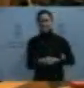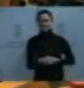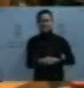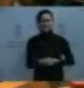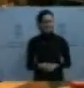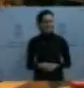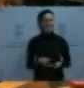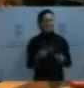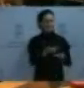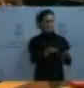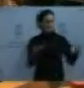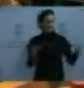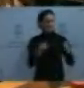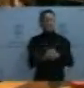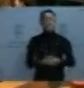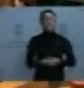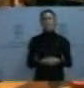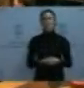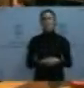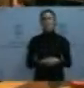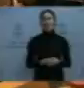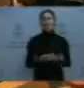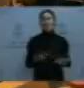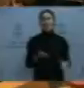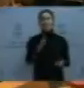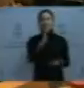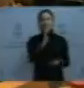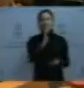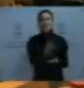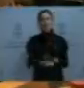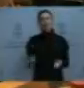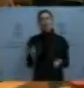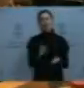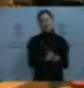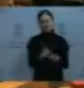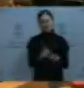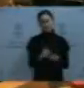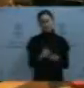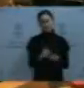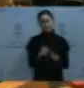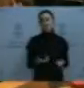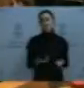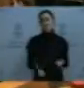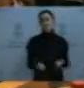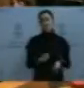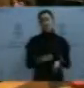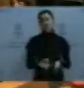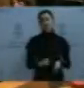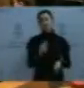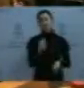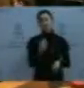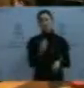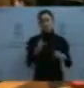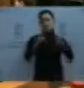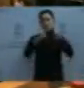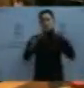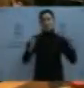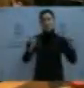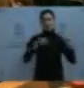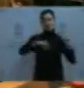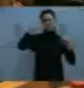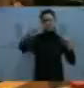Señoría, como lo ha mencionado nuevamente, insisto, no pierda el tiempo. El Distrito Único tiene efectos